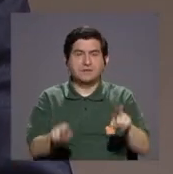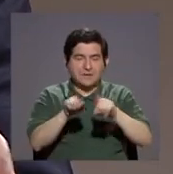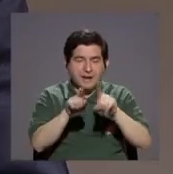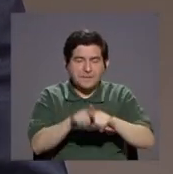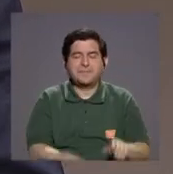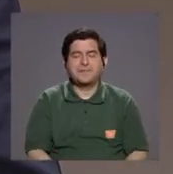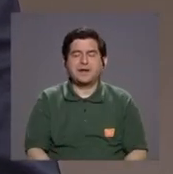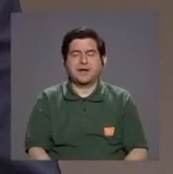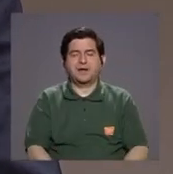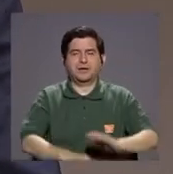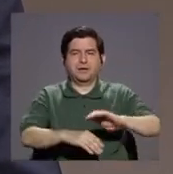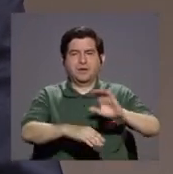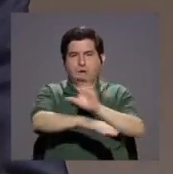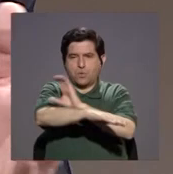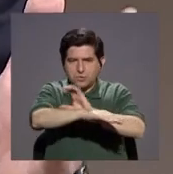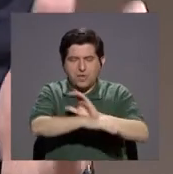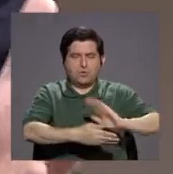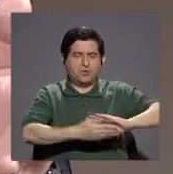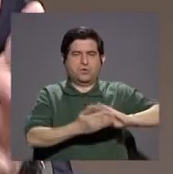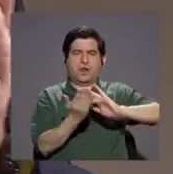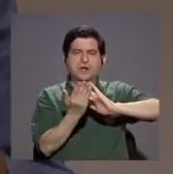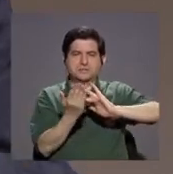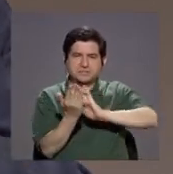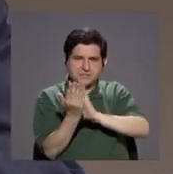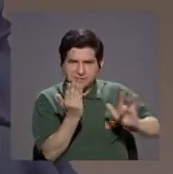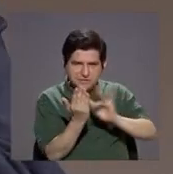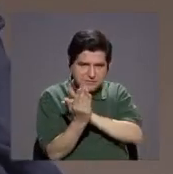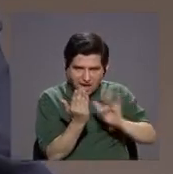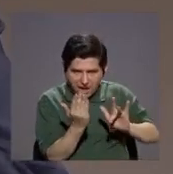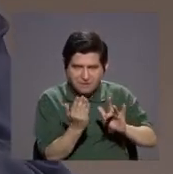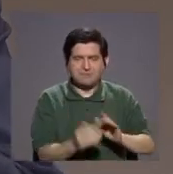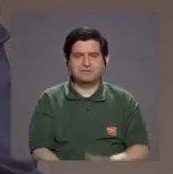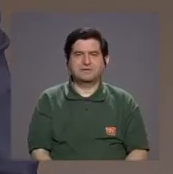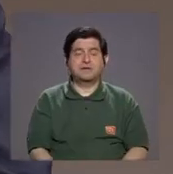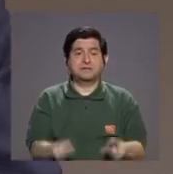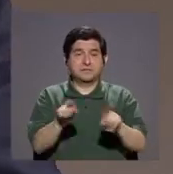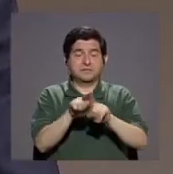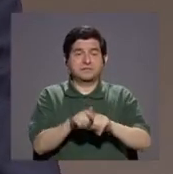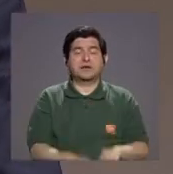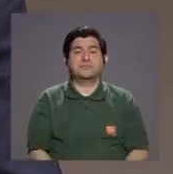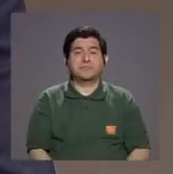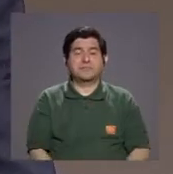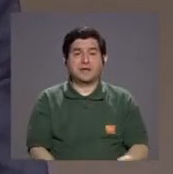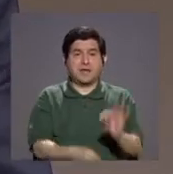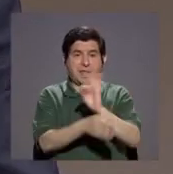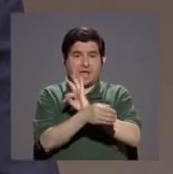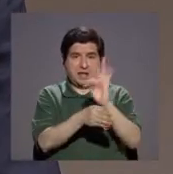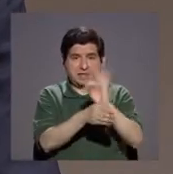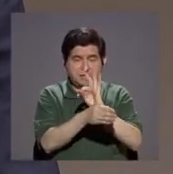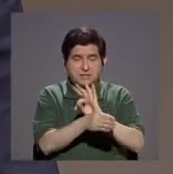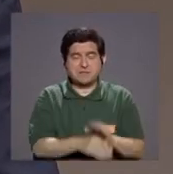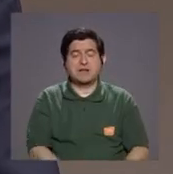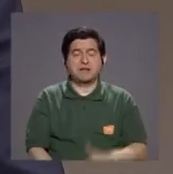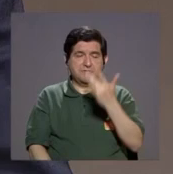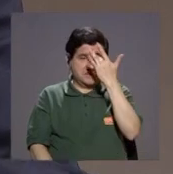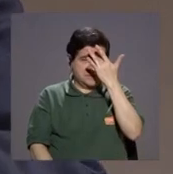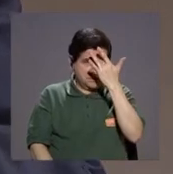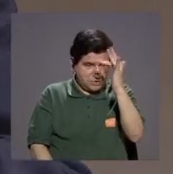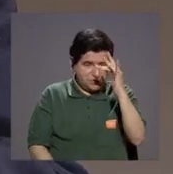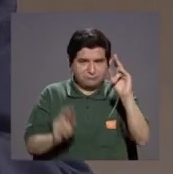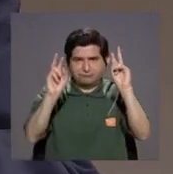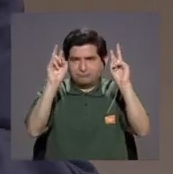tablets inclusive podemos hablar desde las teles las televisores inteligentes lo que inglés se llama el smrtv